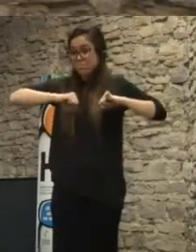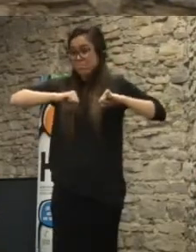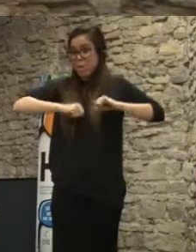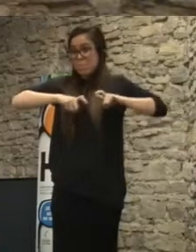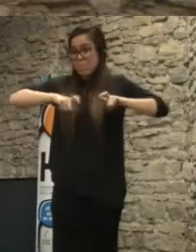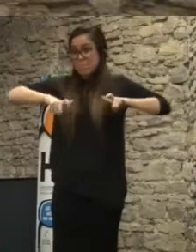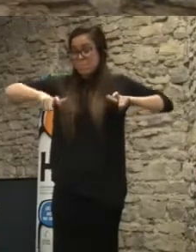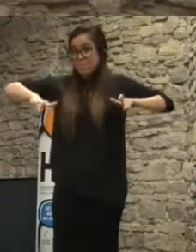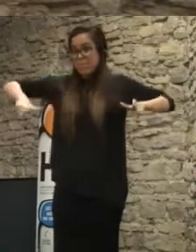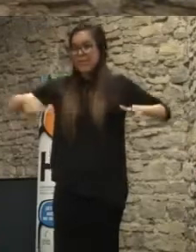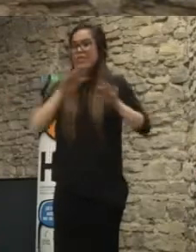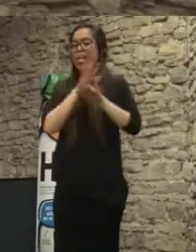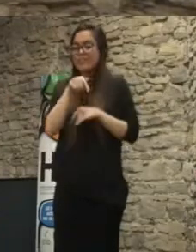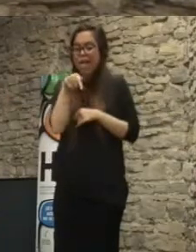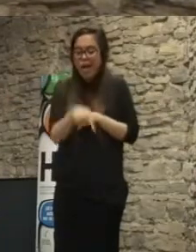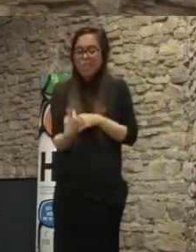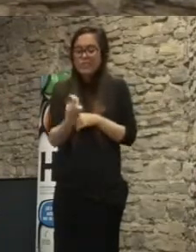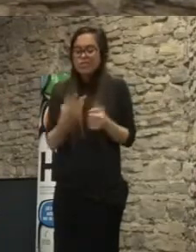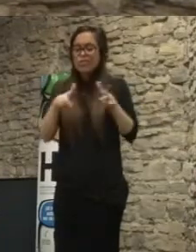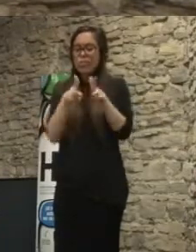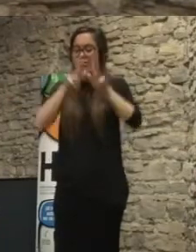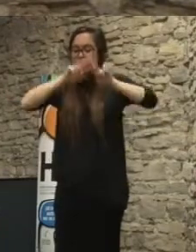que construir el proyecto.